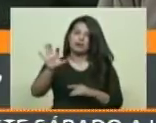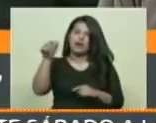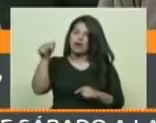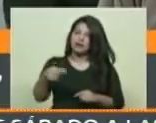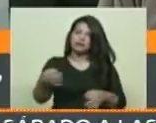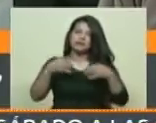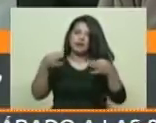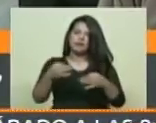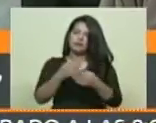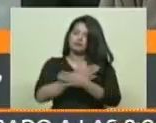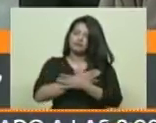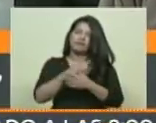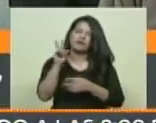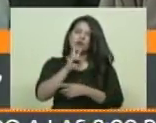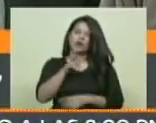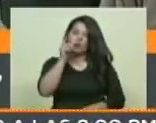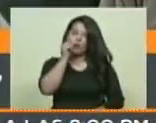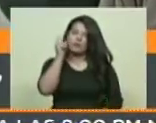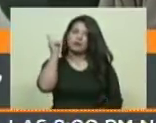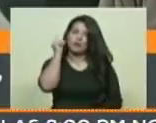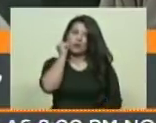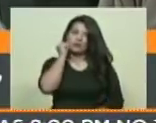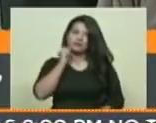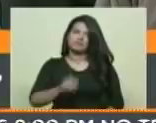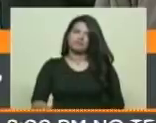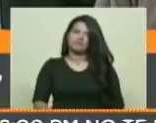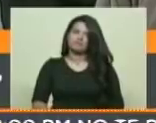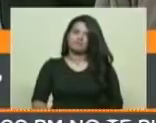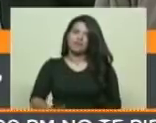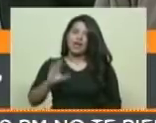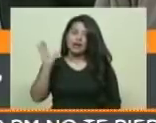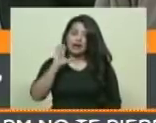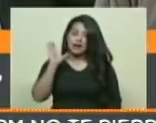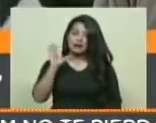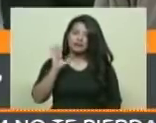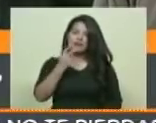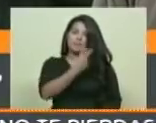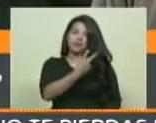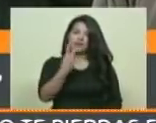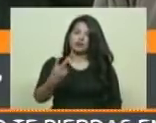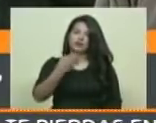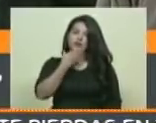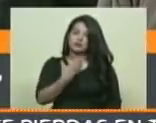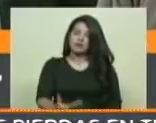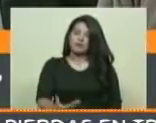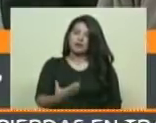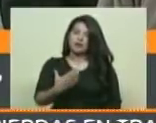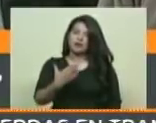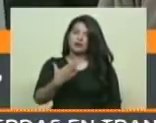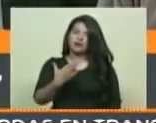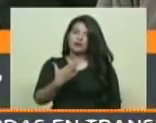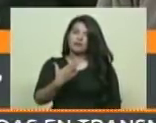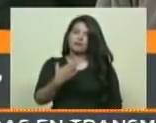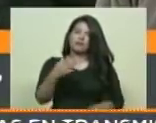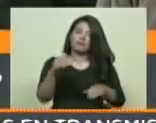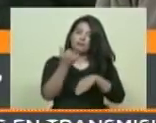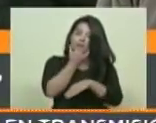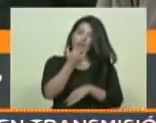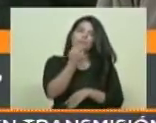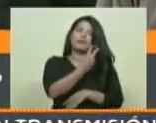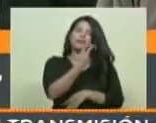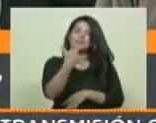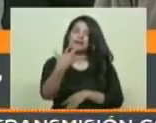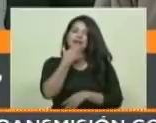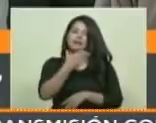los venezolanos y las venezolanas de bien. Caracas, 22 de diciembre, 23 de diciembre